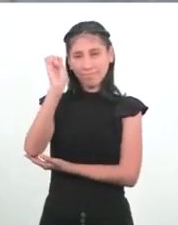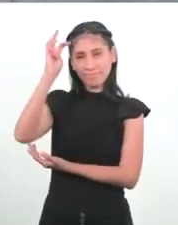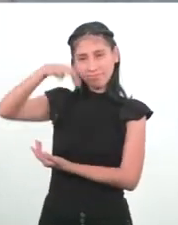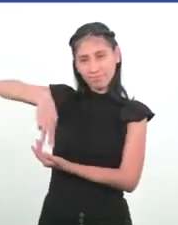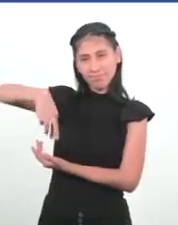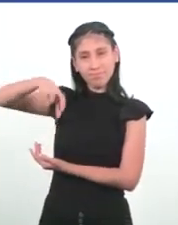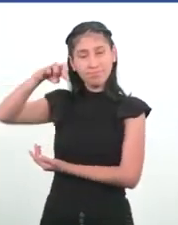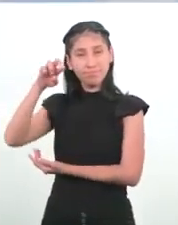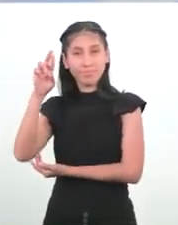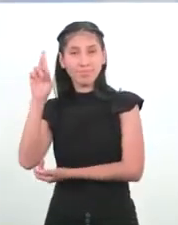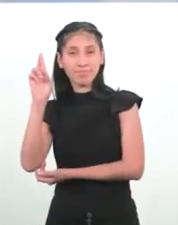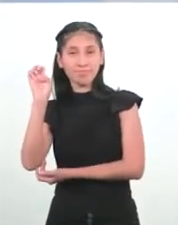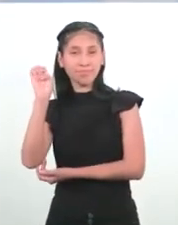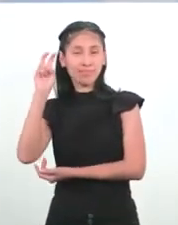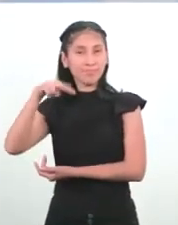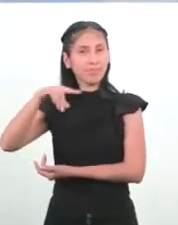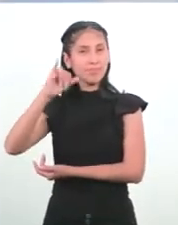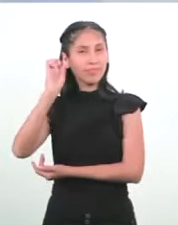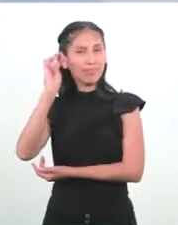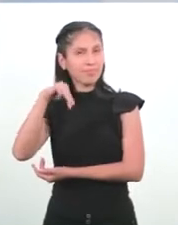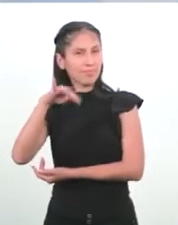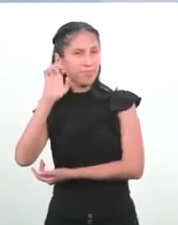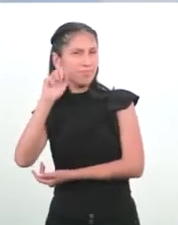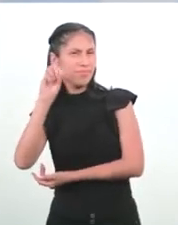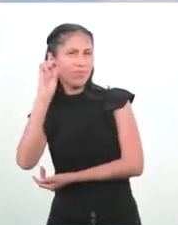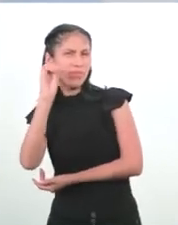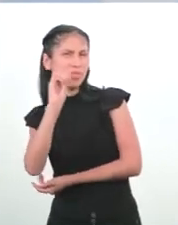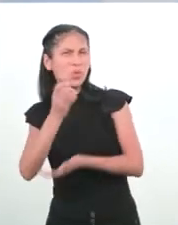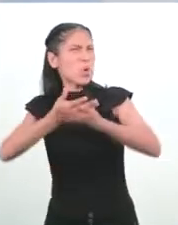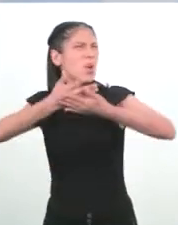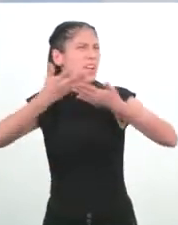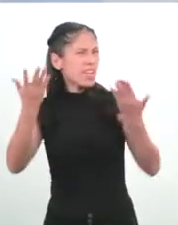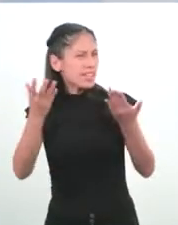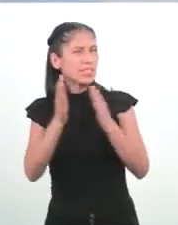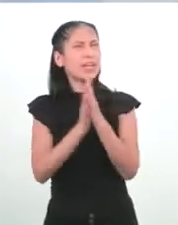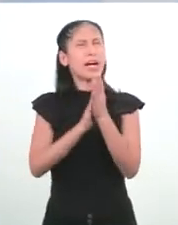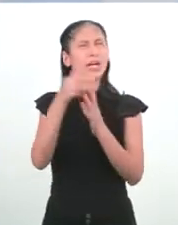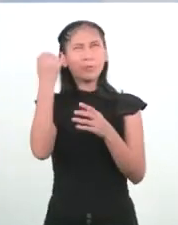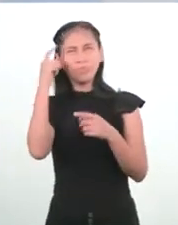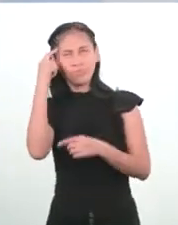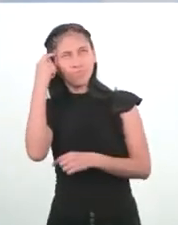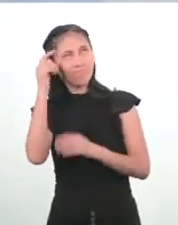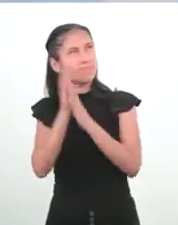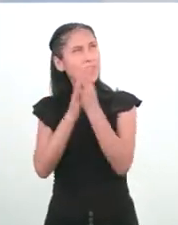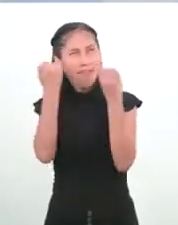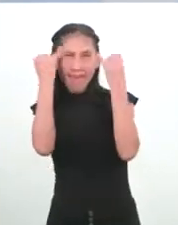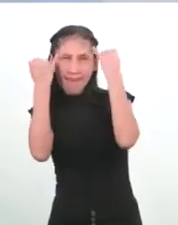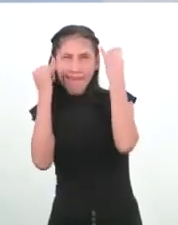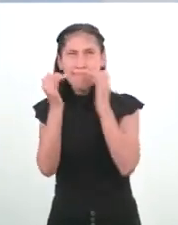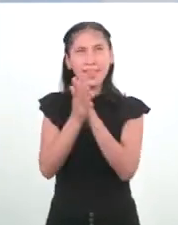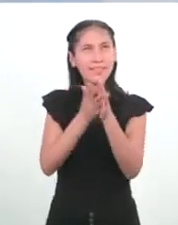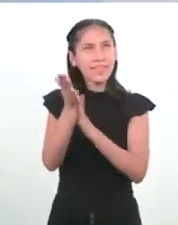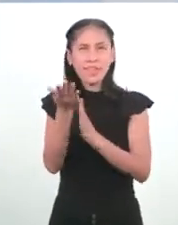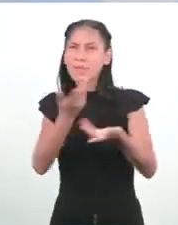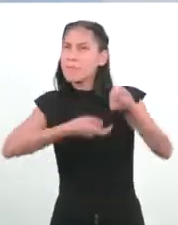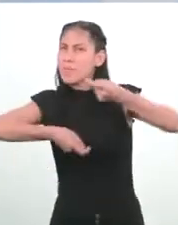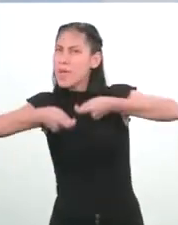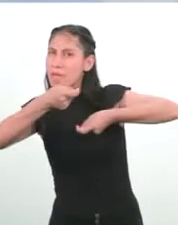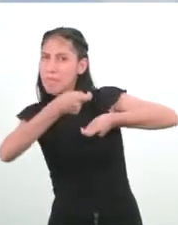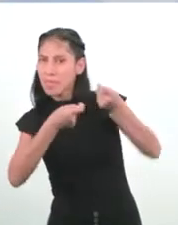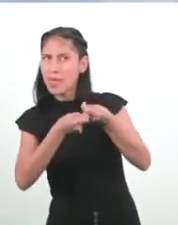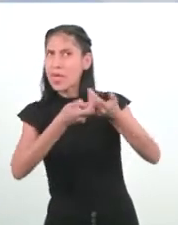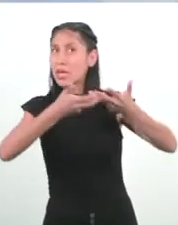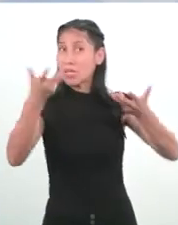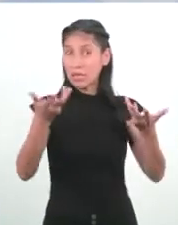emprendimiento? Un emprendimiento es un proyecto que nace a través de ideas y oportunidades con el objetivo de